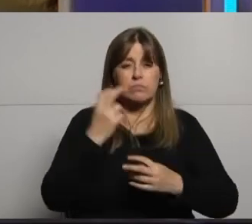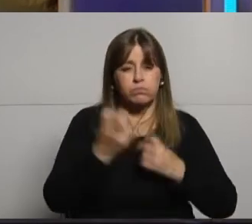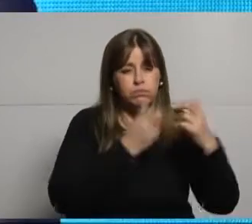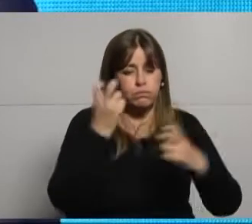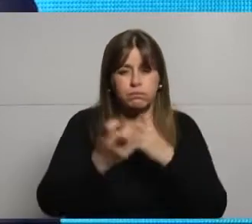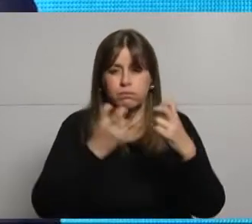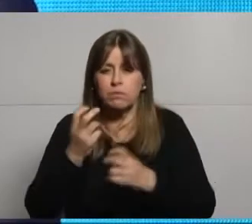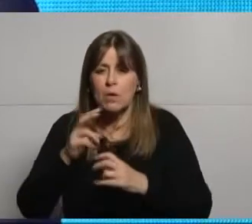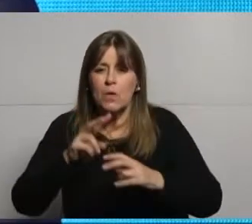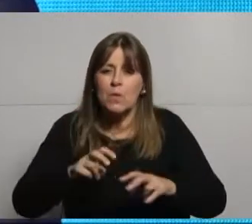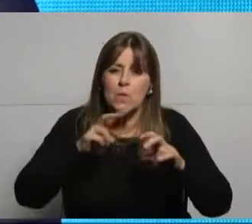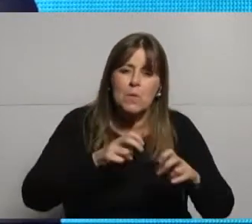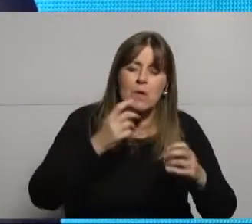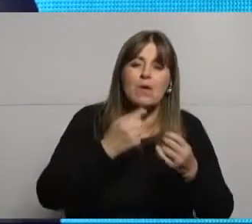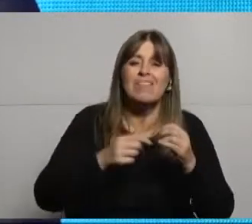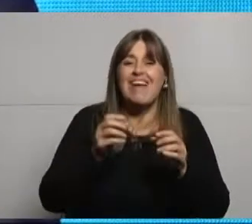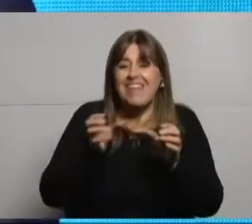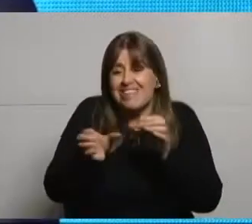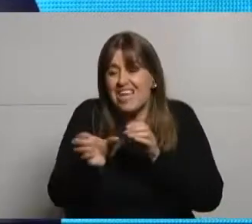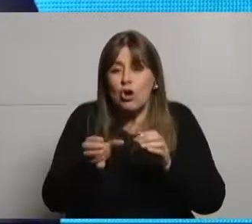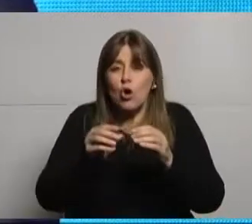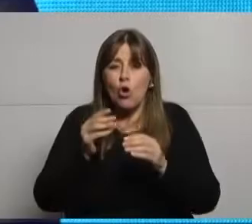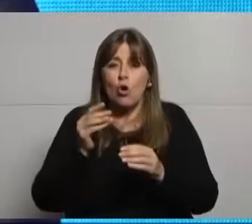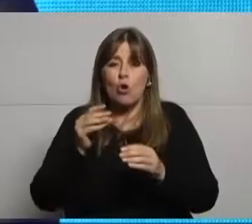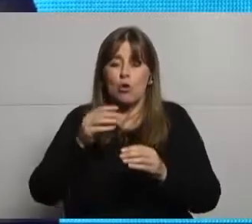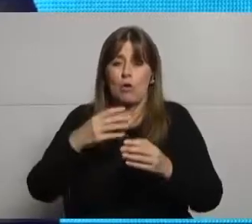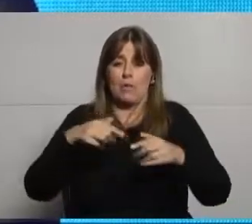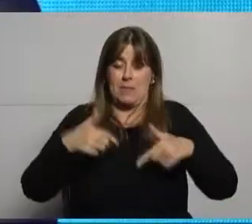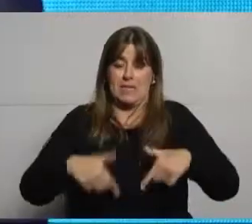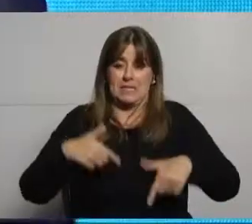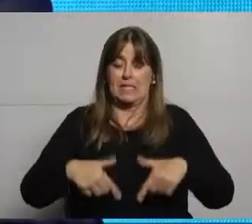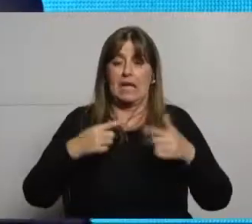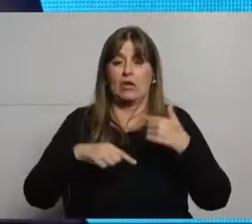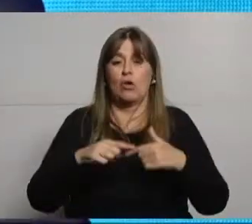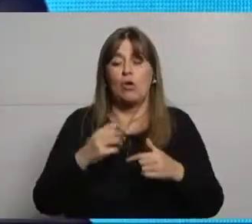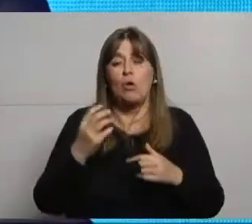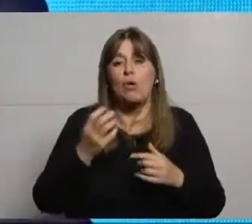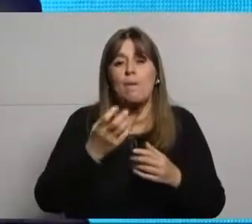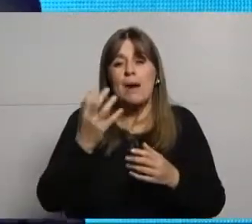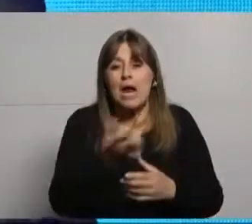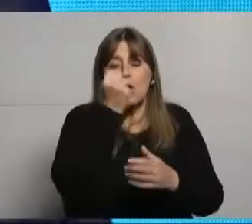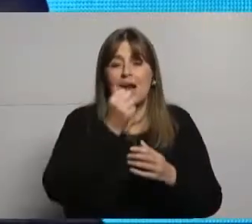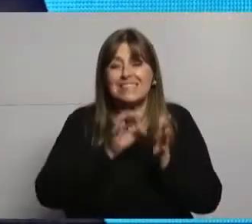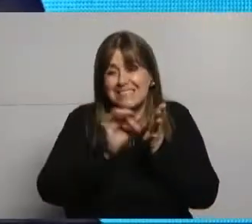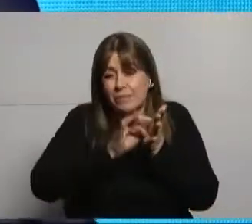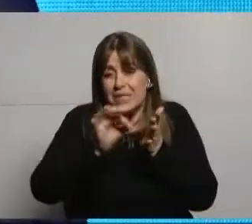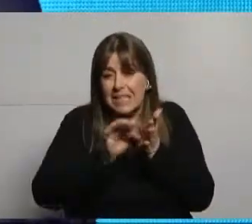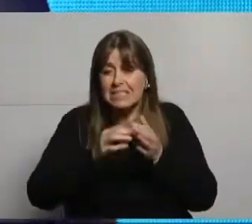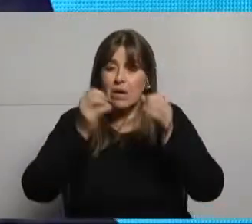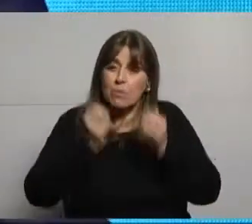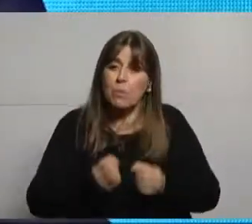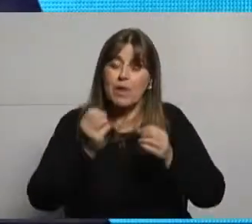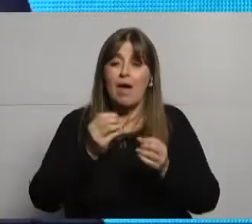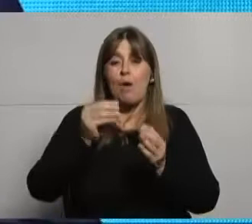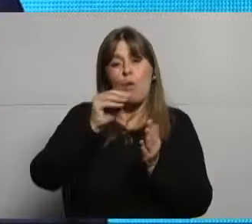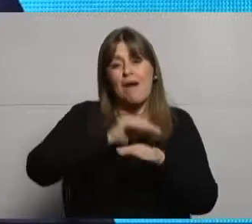rescatar de discos duros olvidados de ministerios información para lograr básicamente sistematizarla para que fuera una